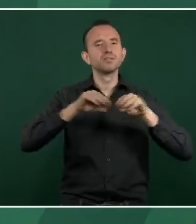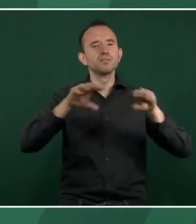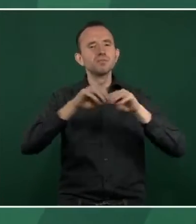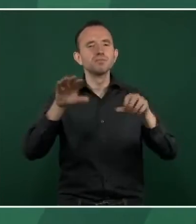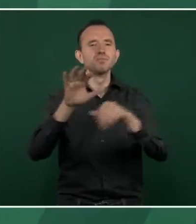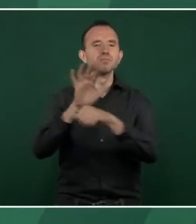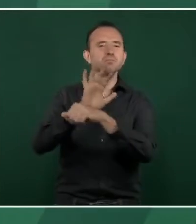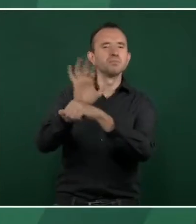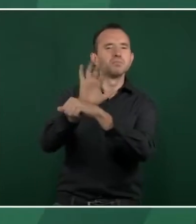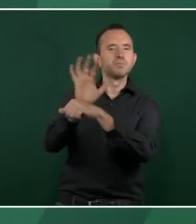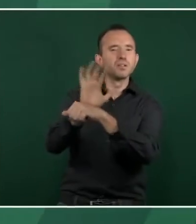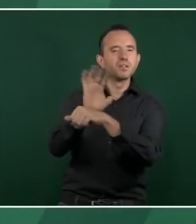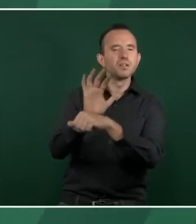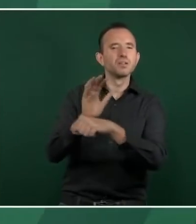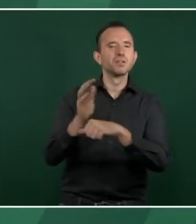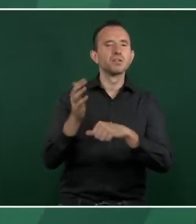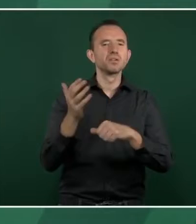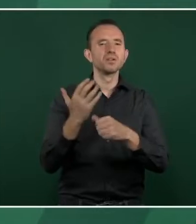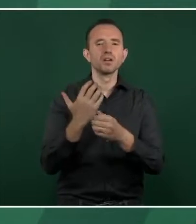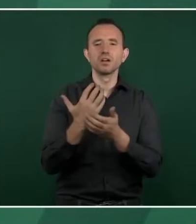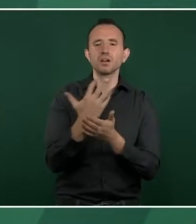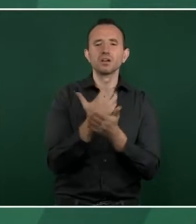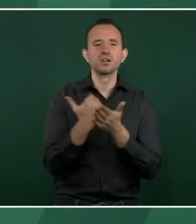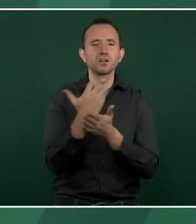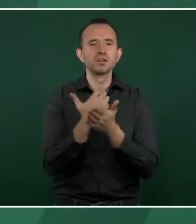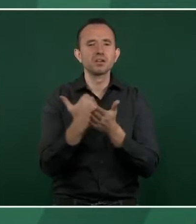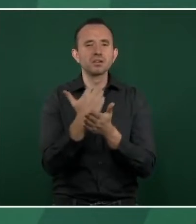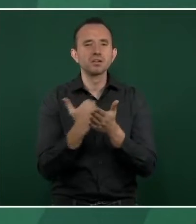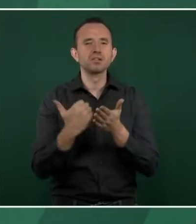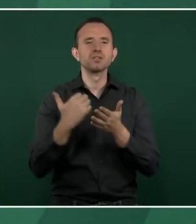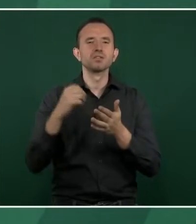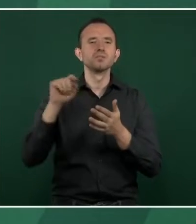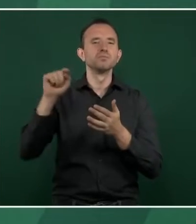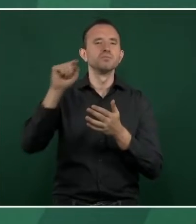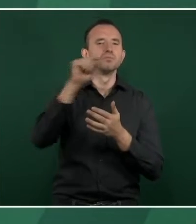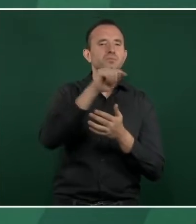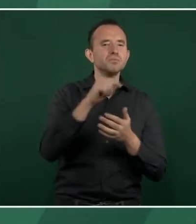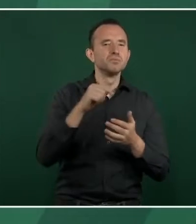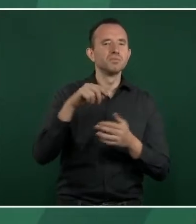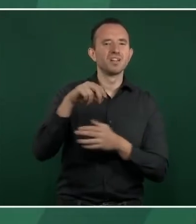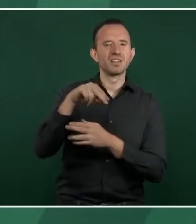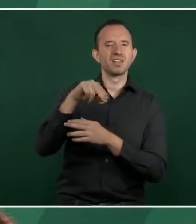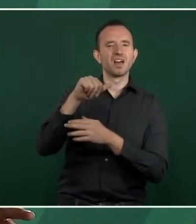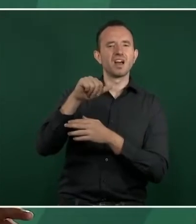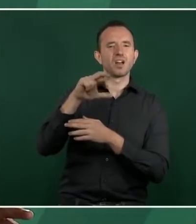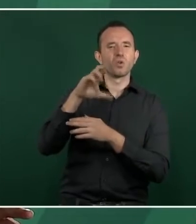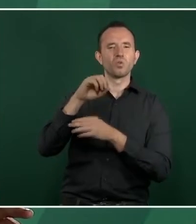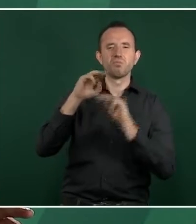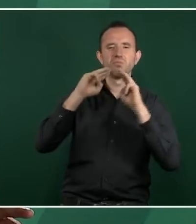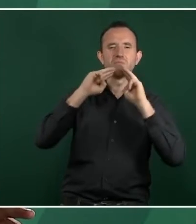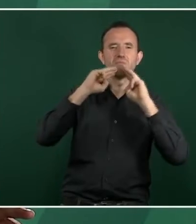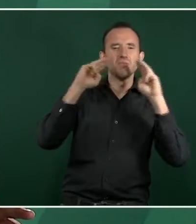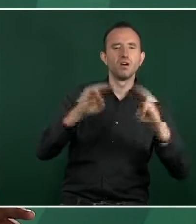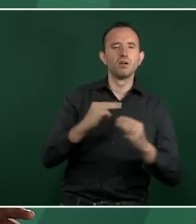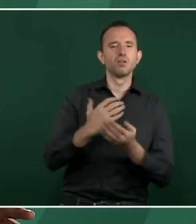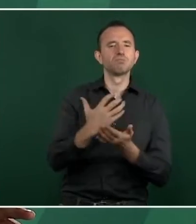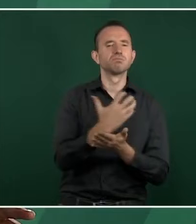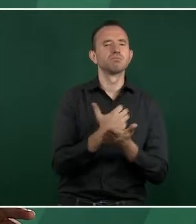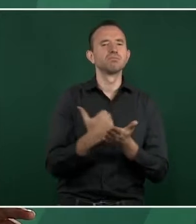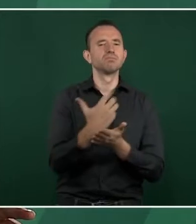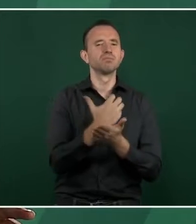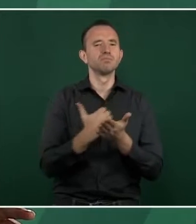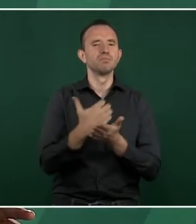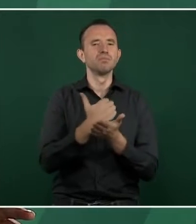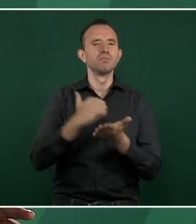les va muy bien a los narcotraficantes y salen